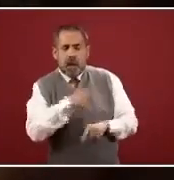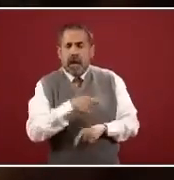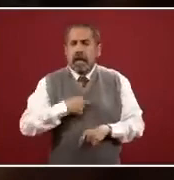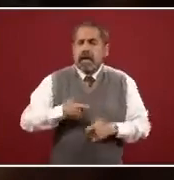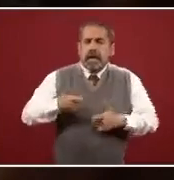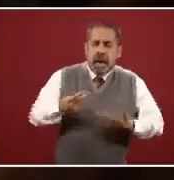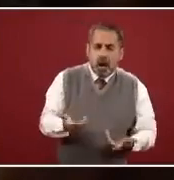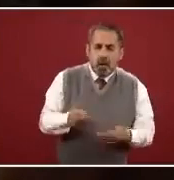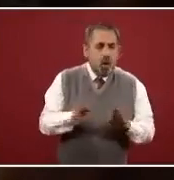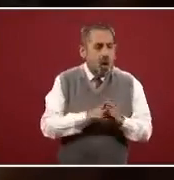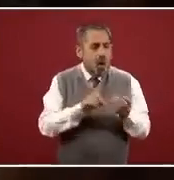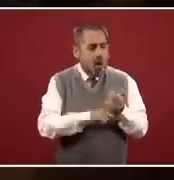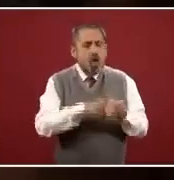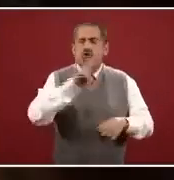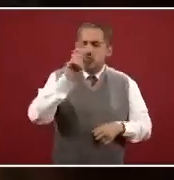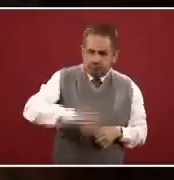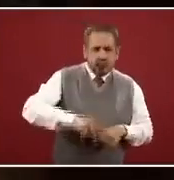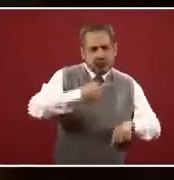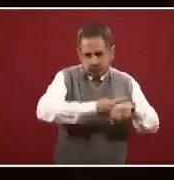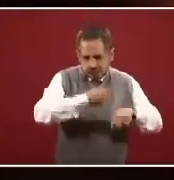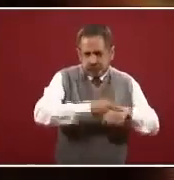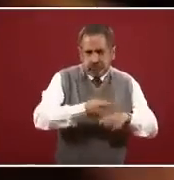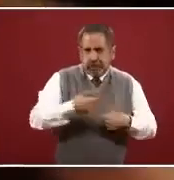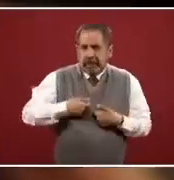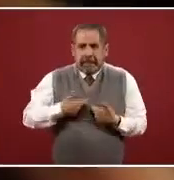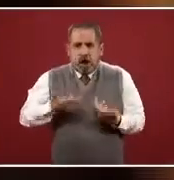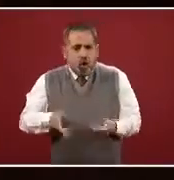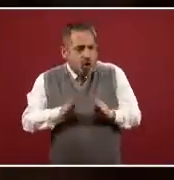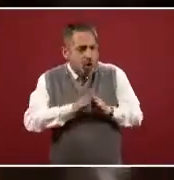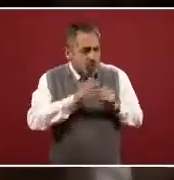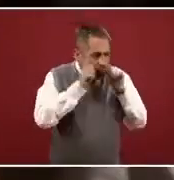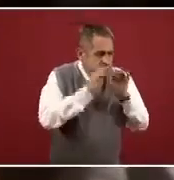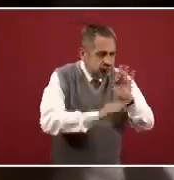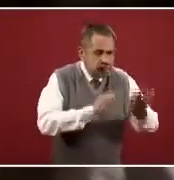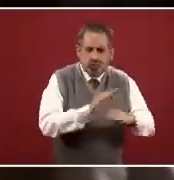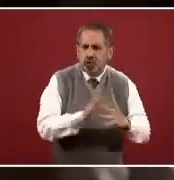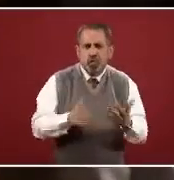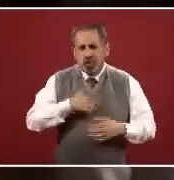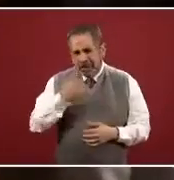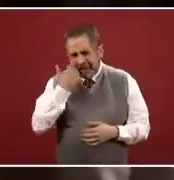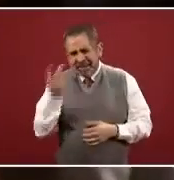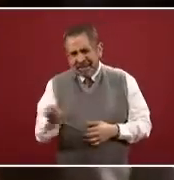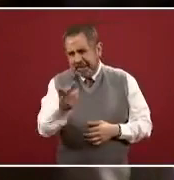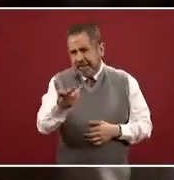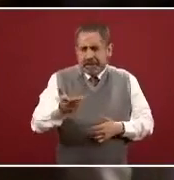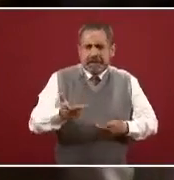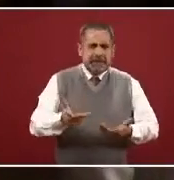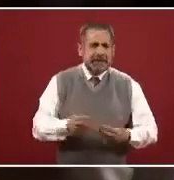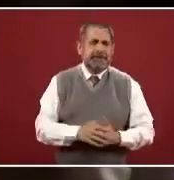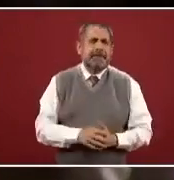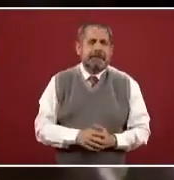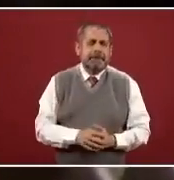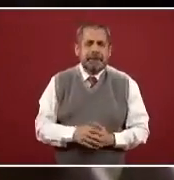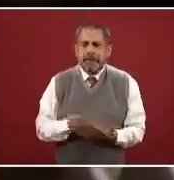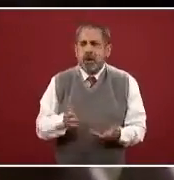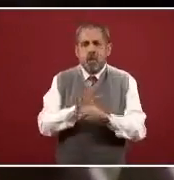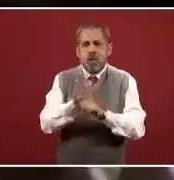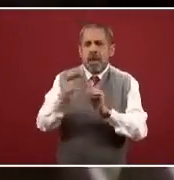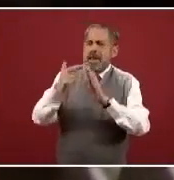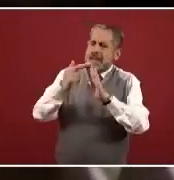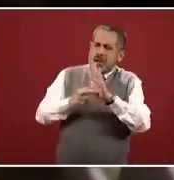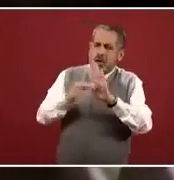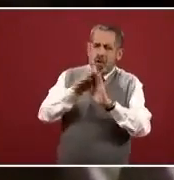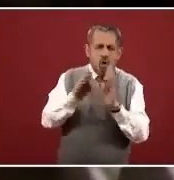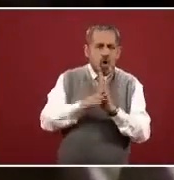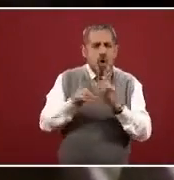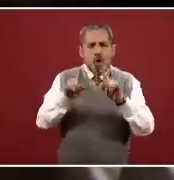posteriormente a una persona que hubiera estado confirmada. Yo quisiera preguntarles específicamente, ¿qué protocolo, qué